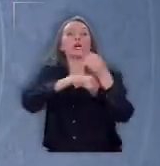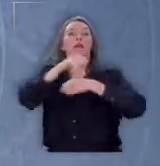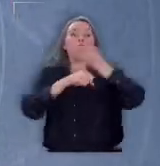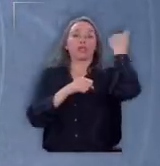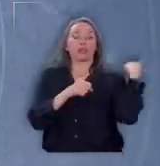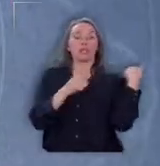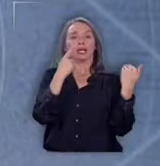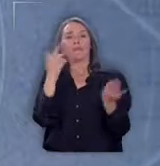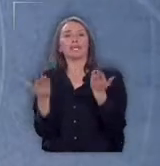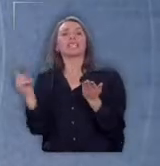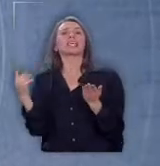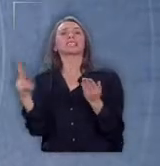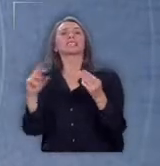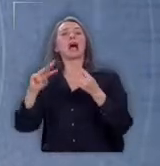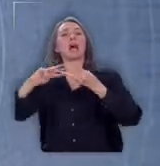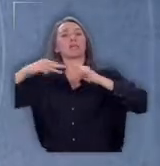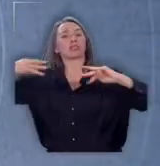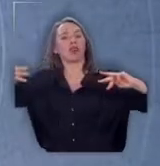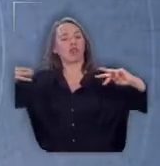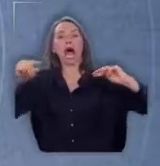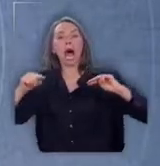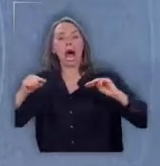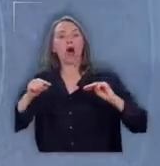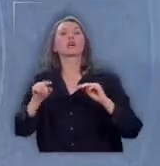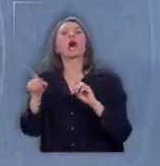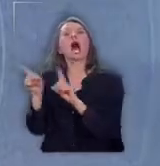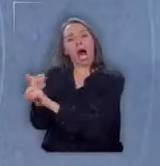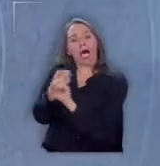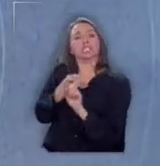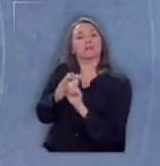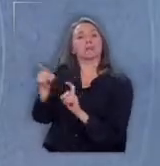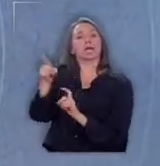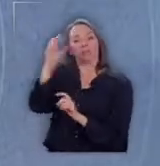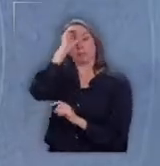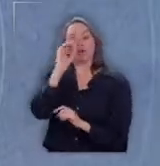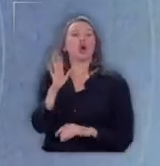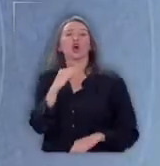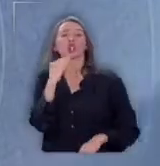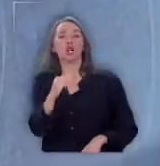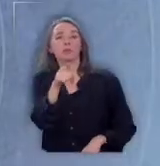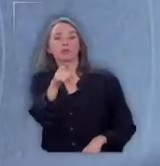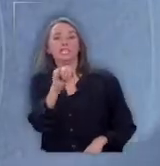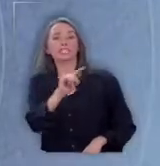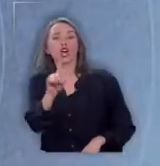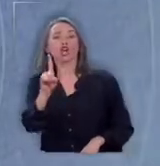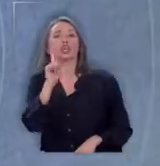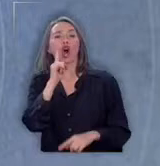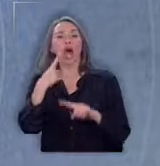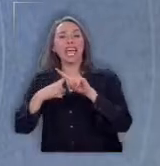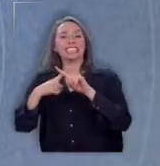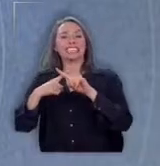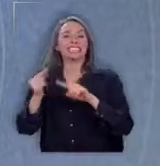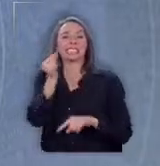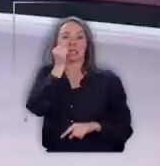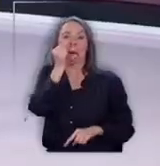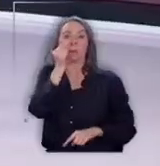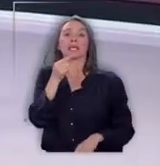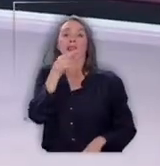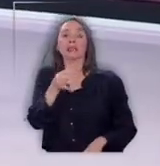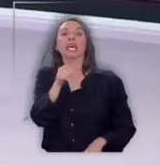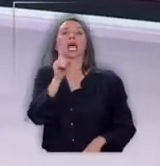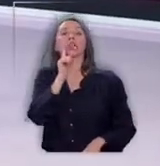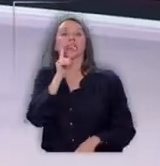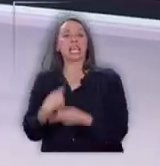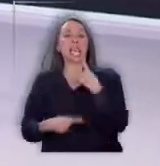podría deber esta diferencia sin embargo se ahora se ASUME este criterio que es no importa que usted tenga o no tenga un examen que diga que tiene coronavirus